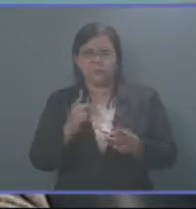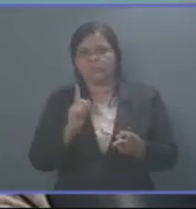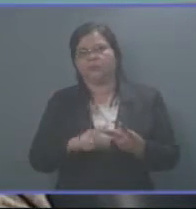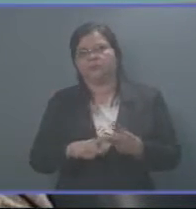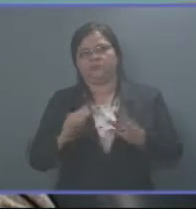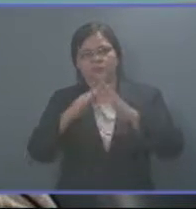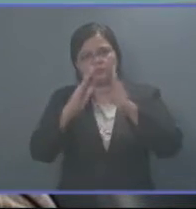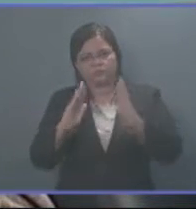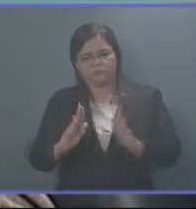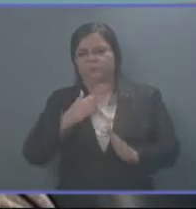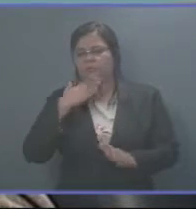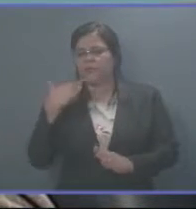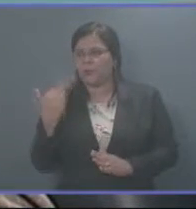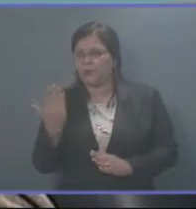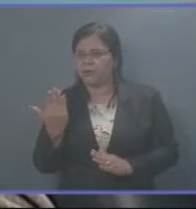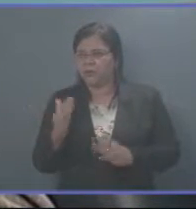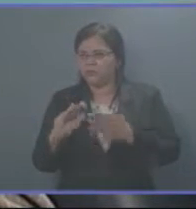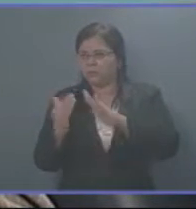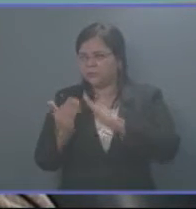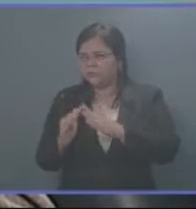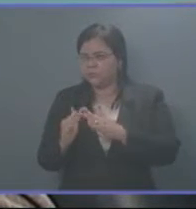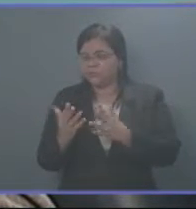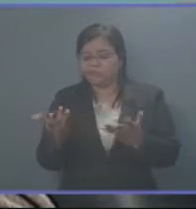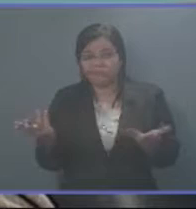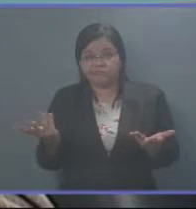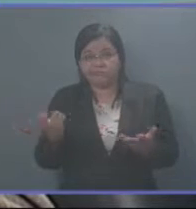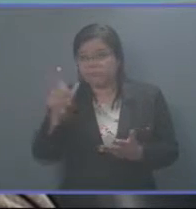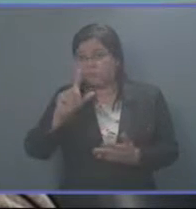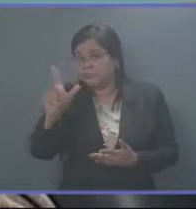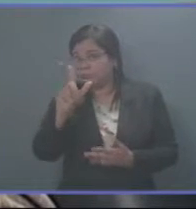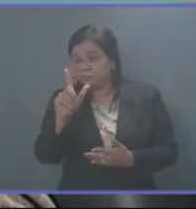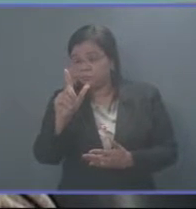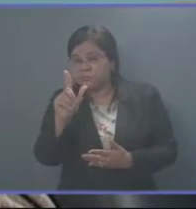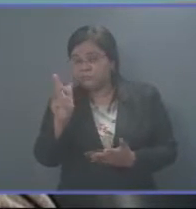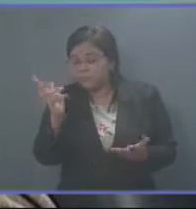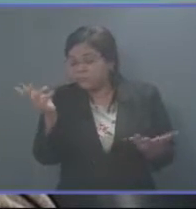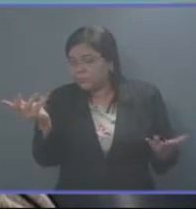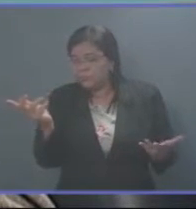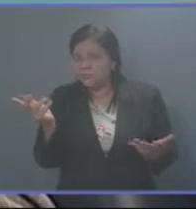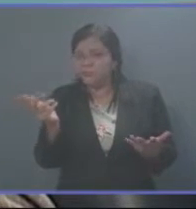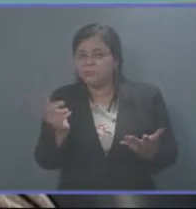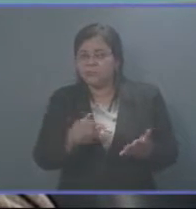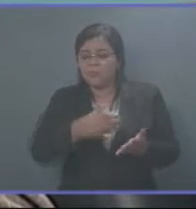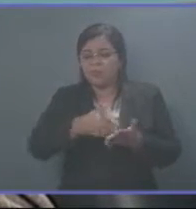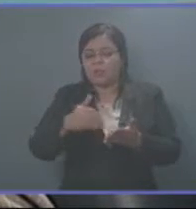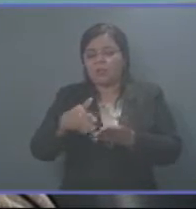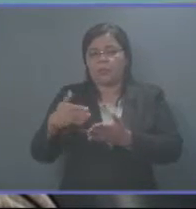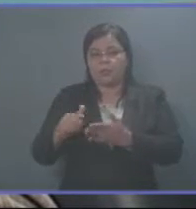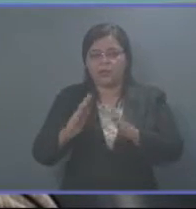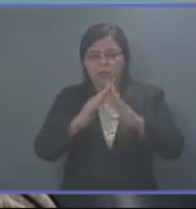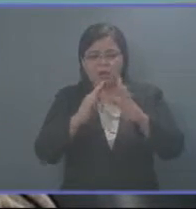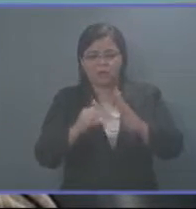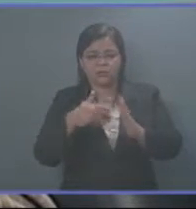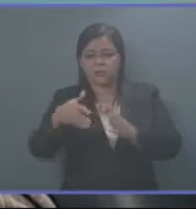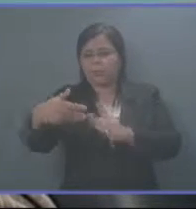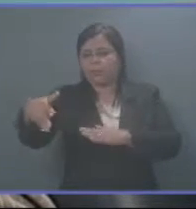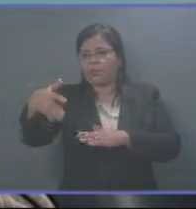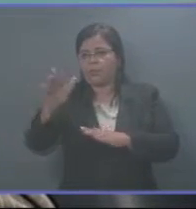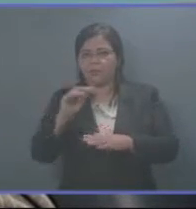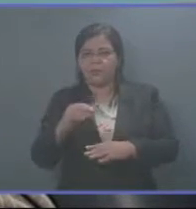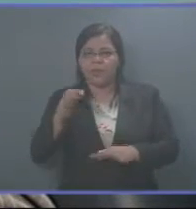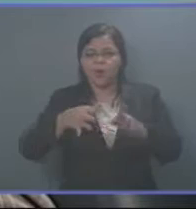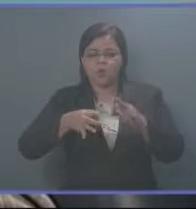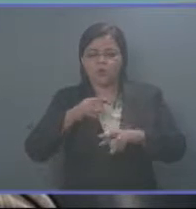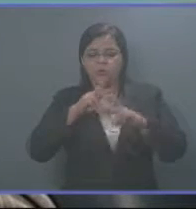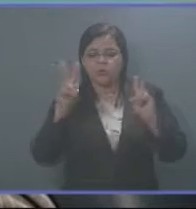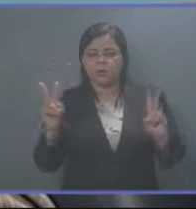casa comunal, y lamentablemente el día lunes pues fueron desalojadas por el juzgado